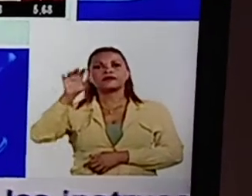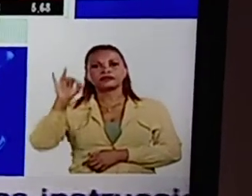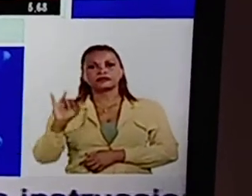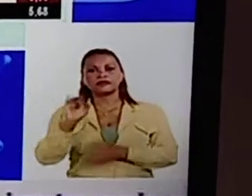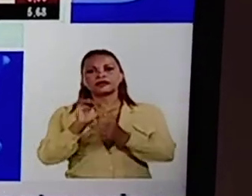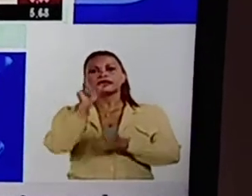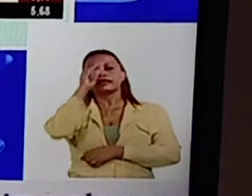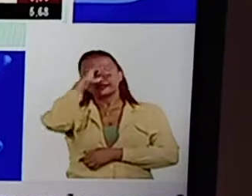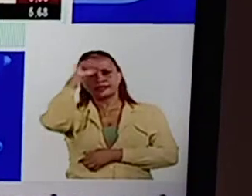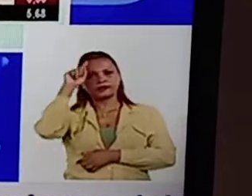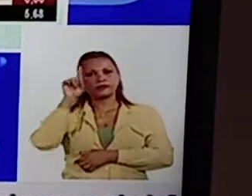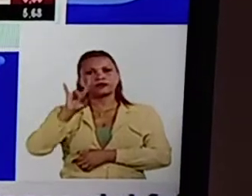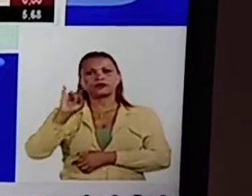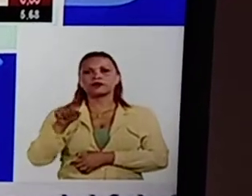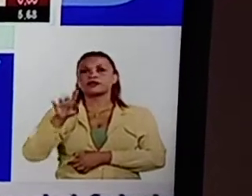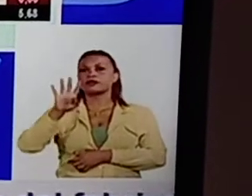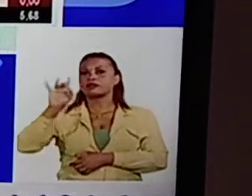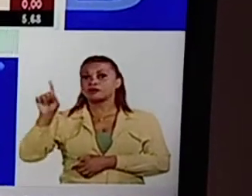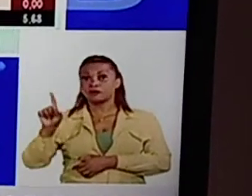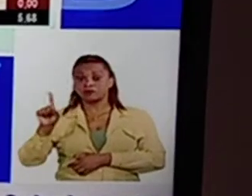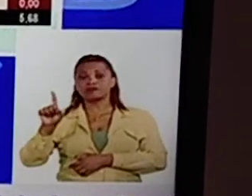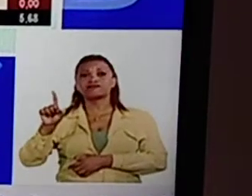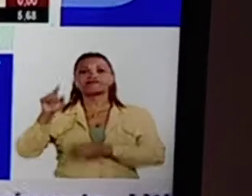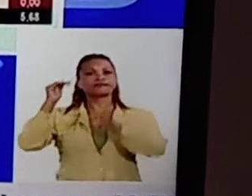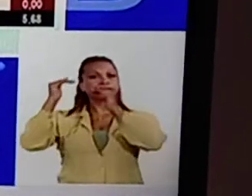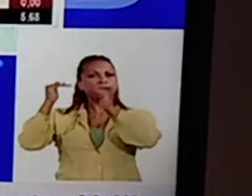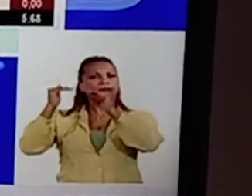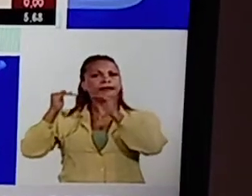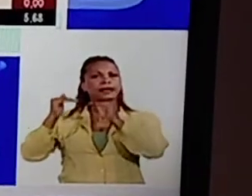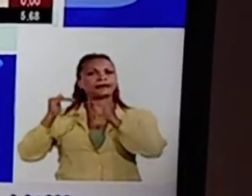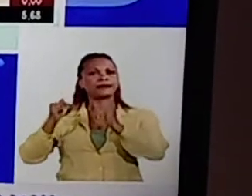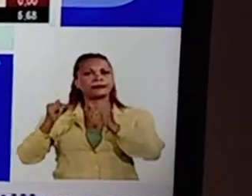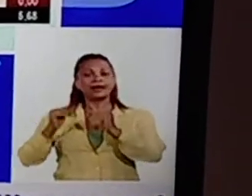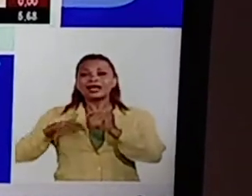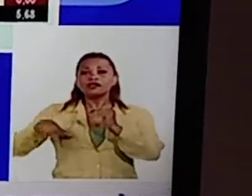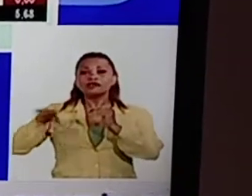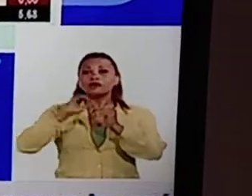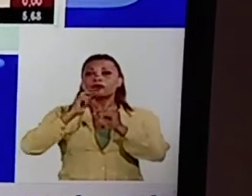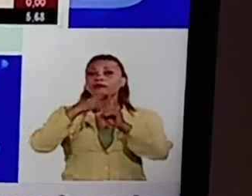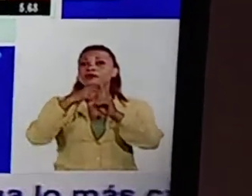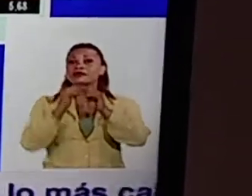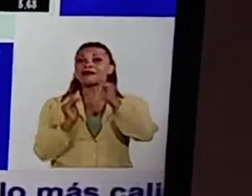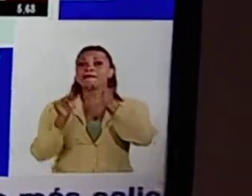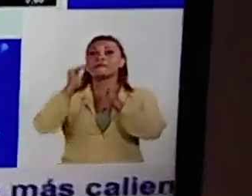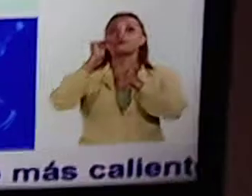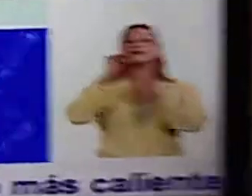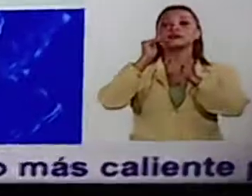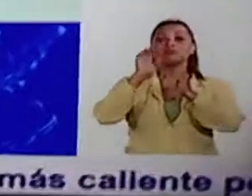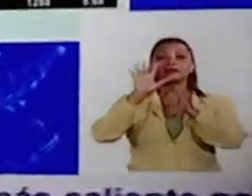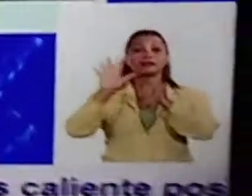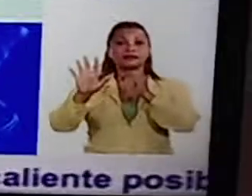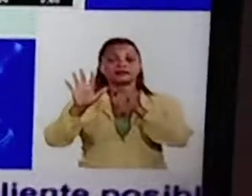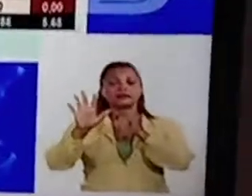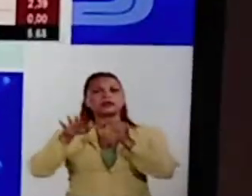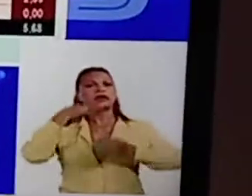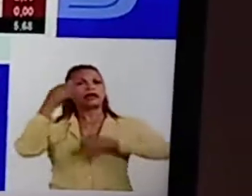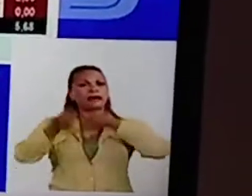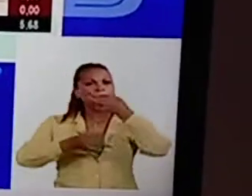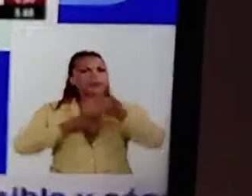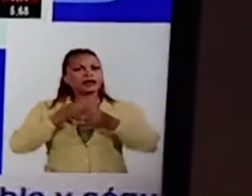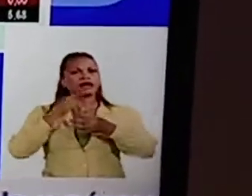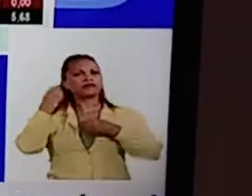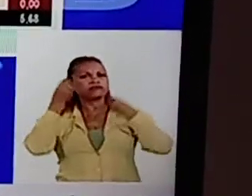Espíritu el 9,41%, en fin, son las positividades mayores y como conversábamos y analizábamos esta mañana con